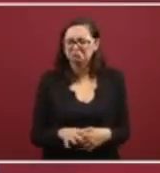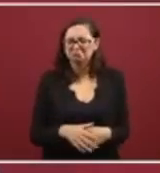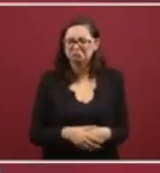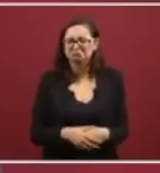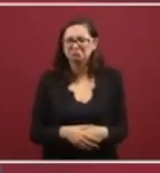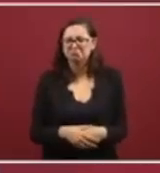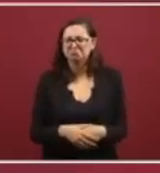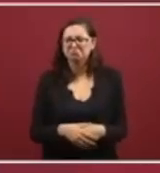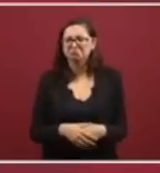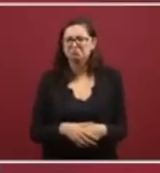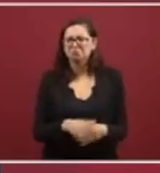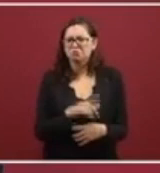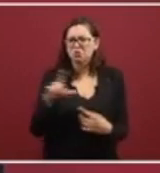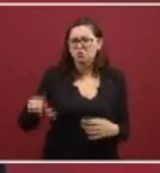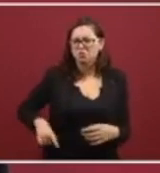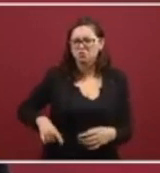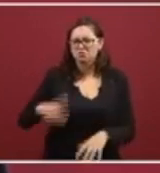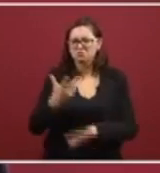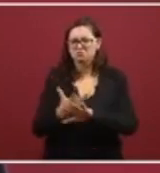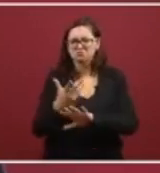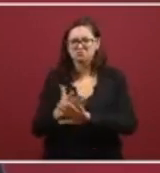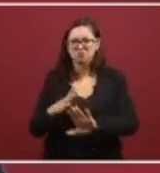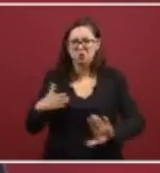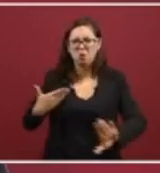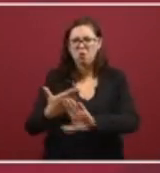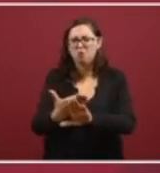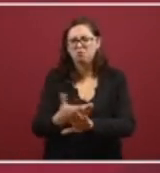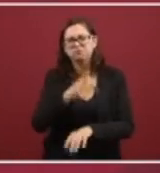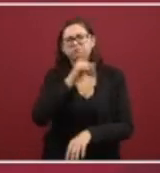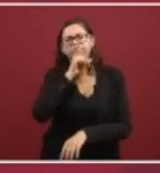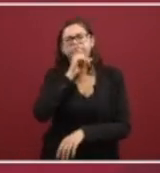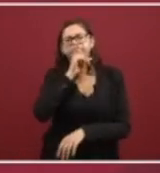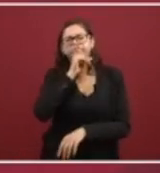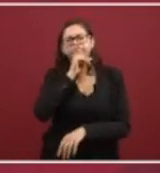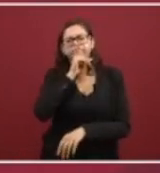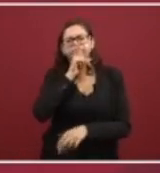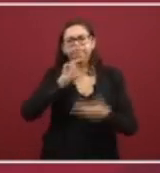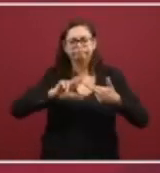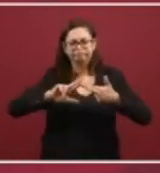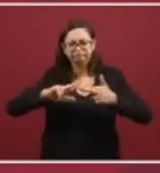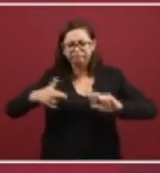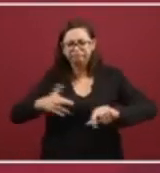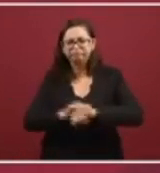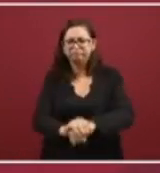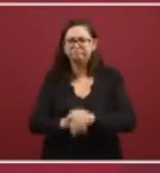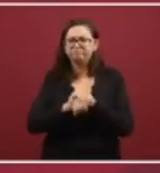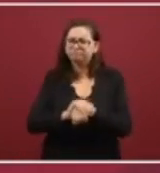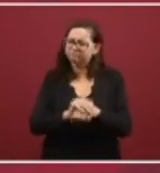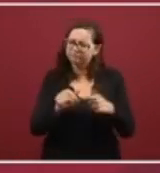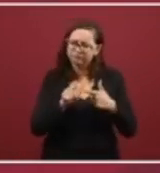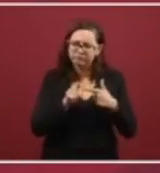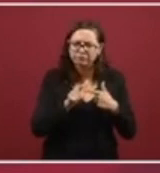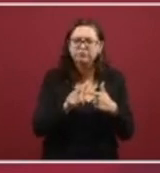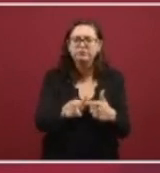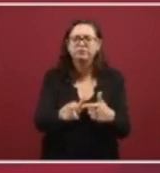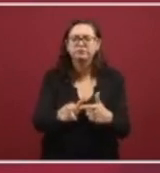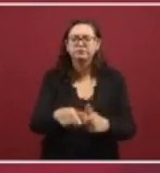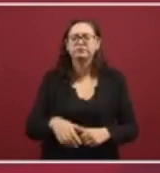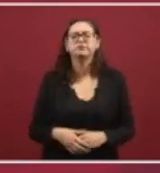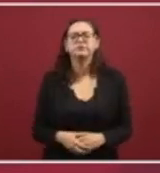con el gobierno de Estados Unidos. Queremos seguir manteniendo una relación de amistad